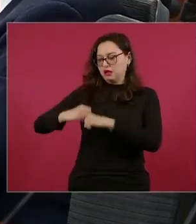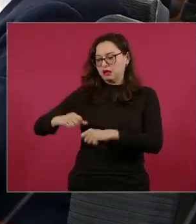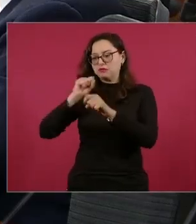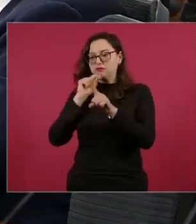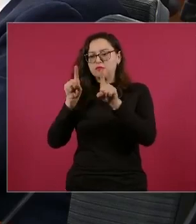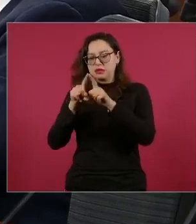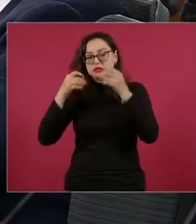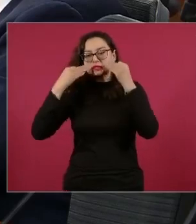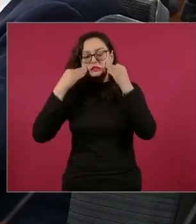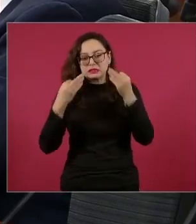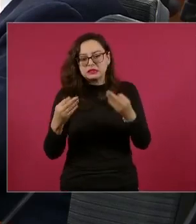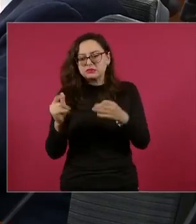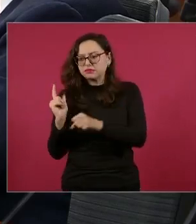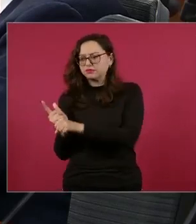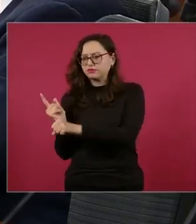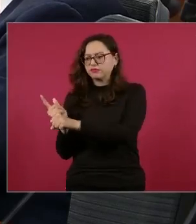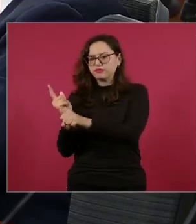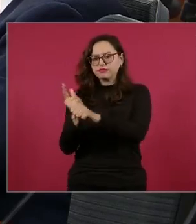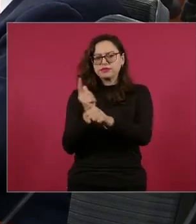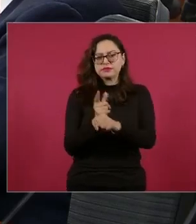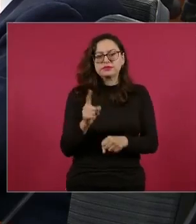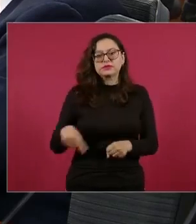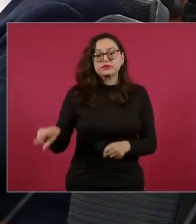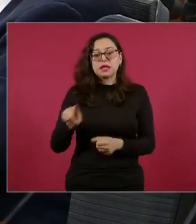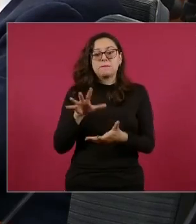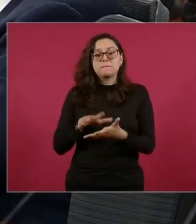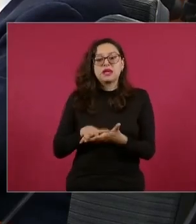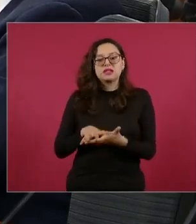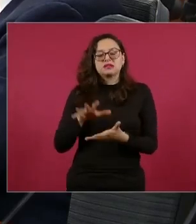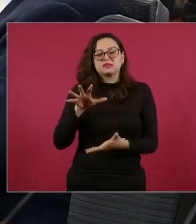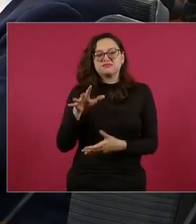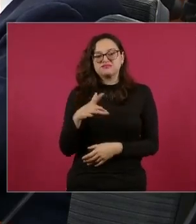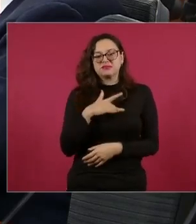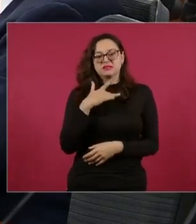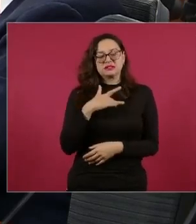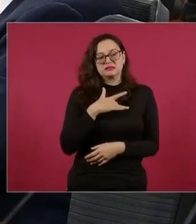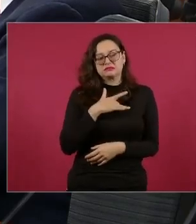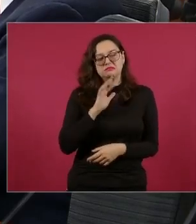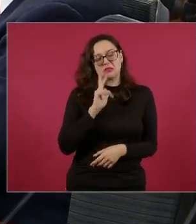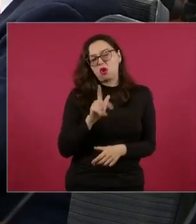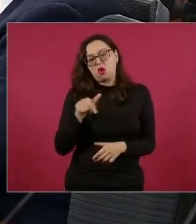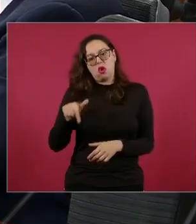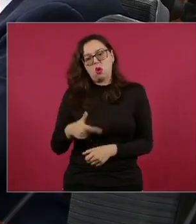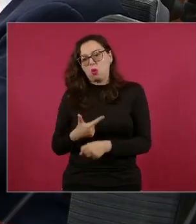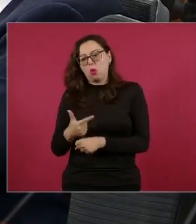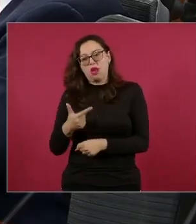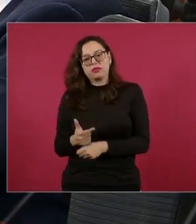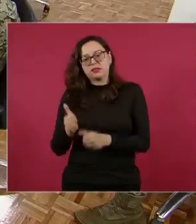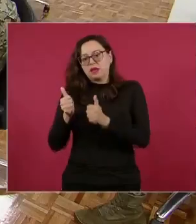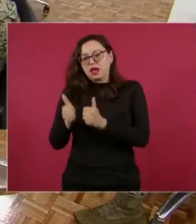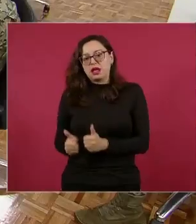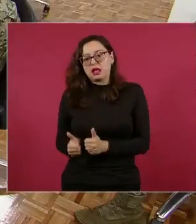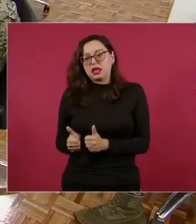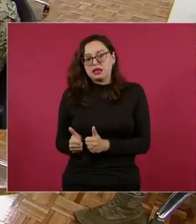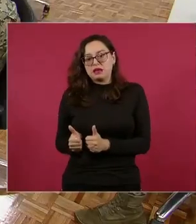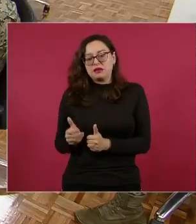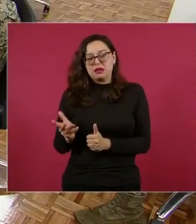y lo que vieron es que la mayoría de ellos prefieren permanecer del lado guatemalteco porque está muy cerca de